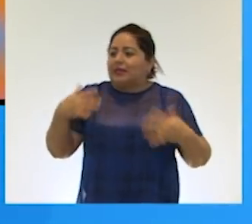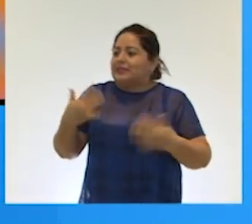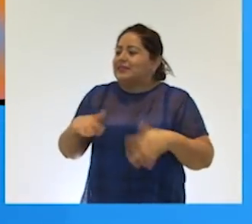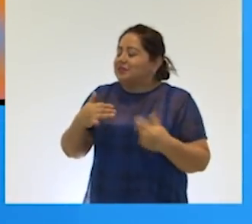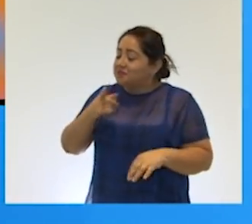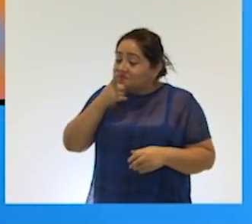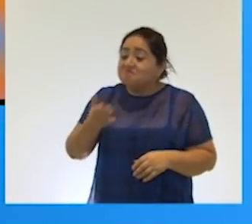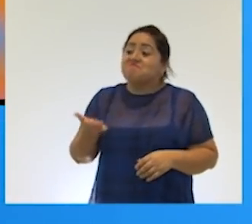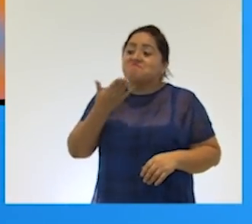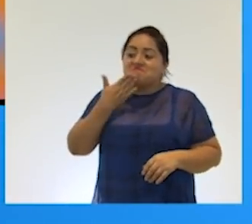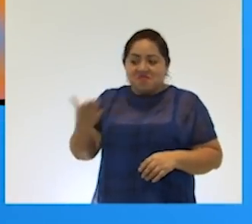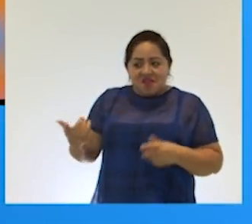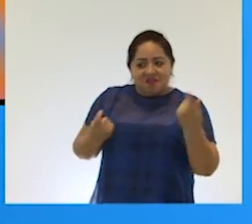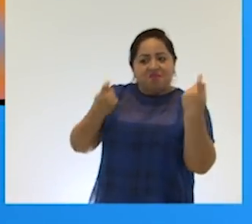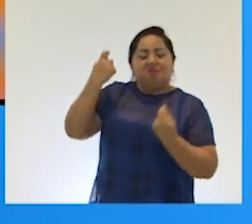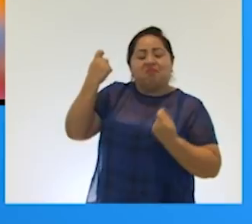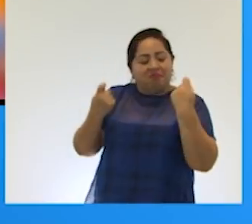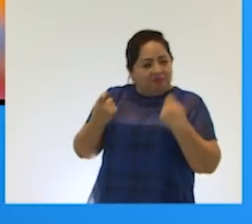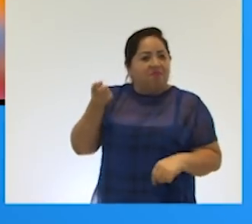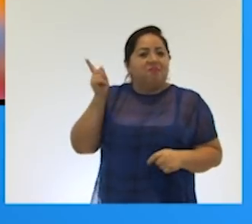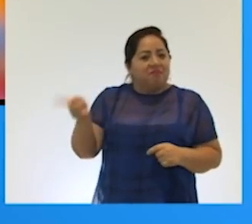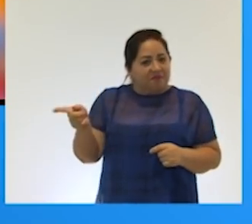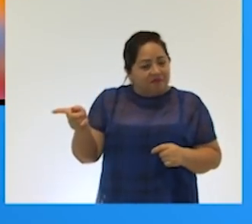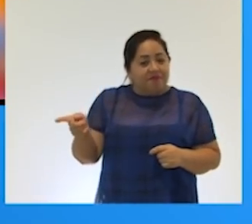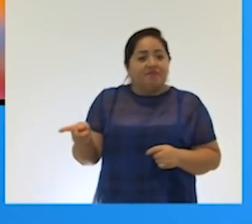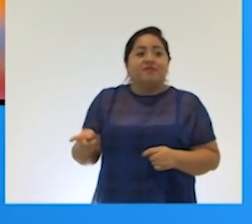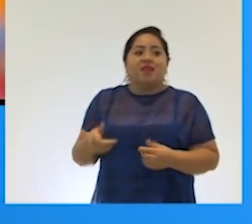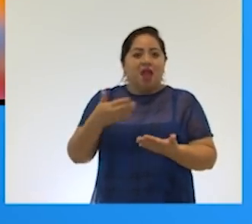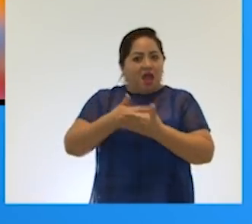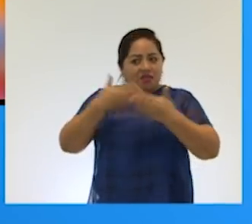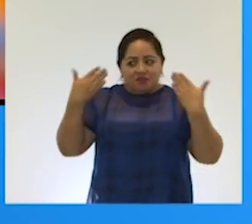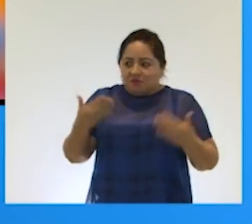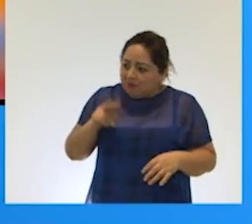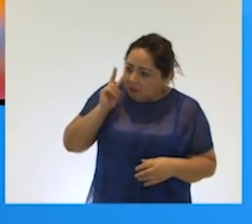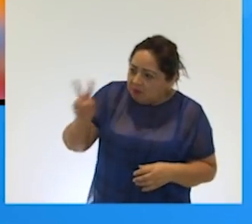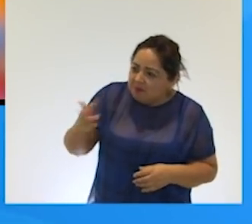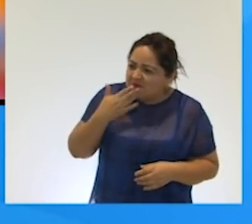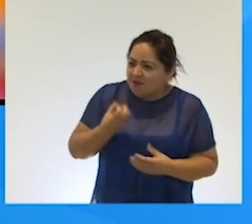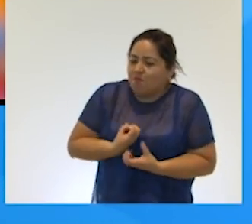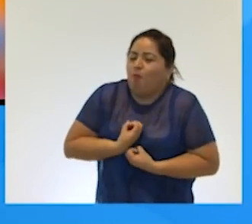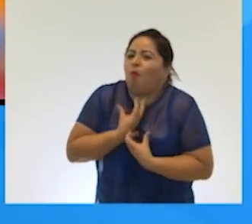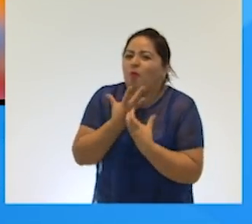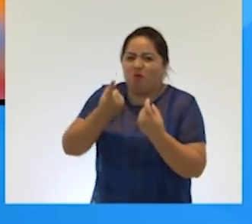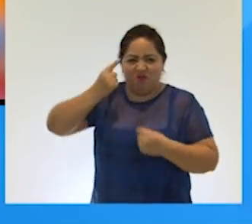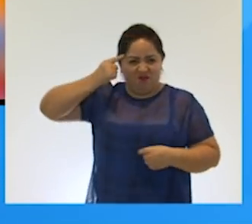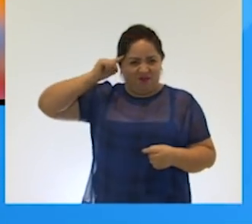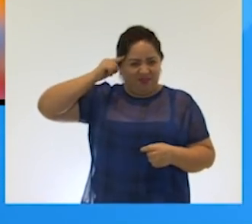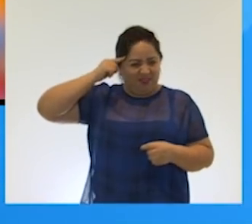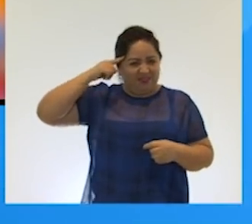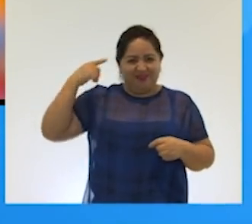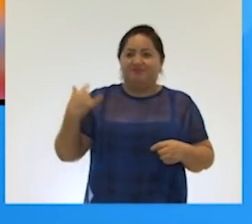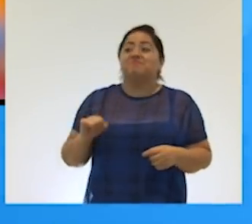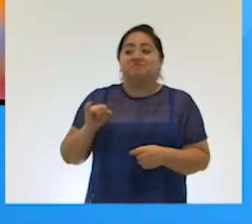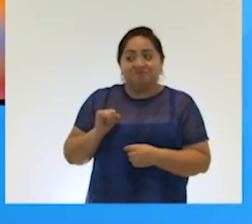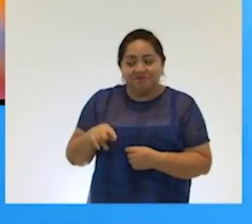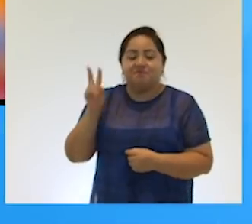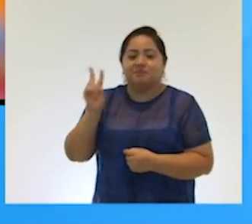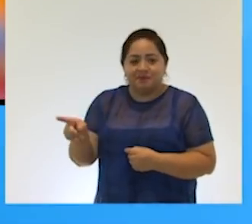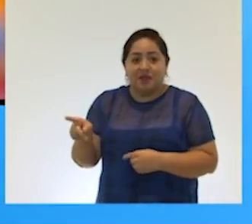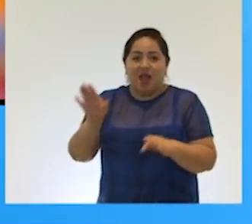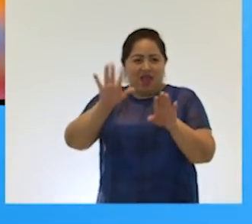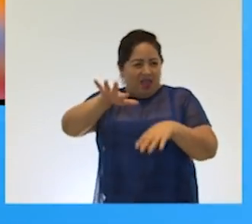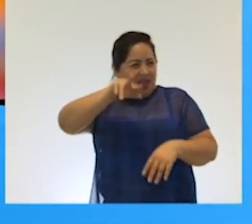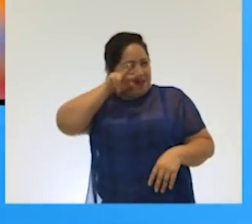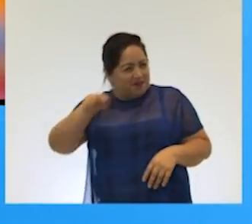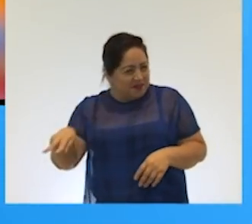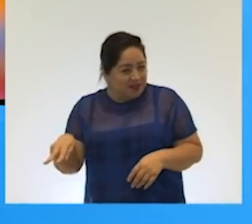Muy buena actuación, mi querido Staff. Hasta te salió el gruñido de enojado. Como pueden